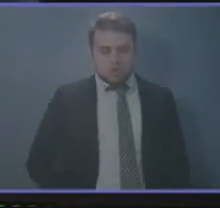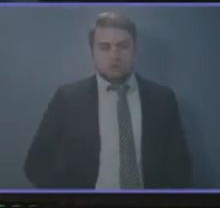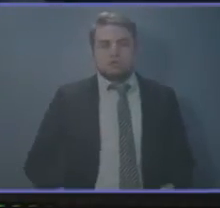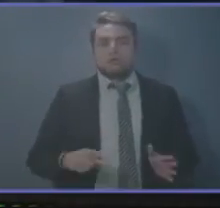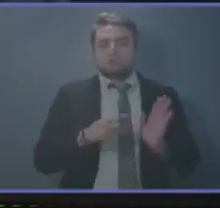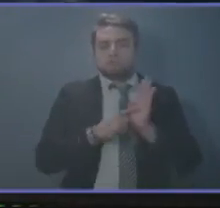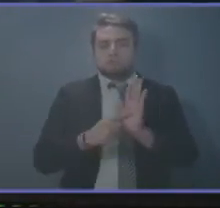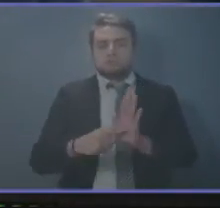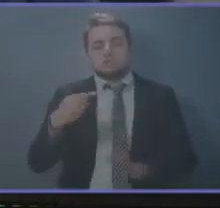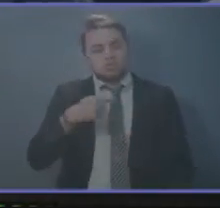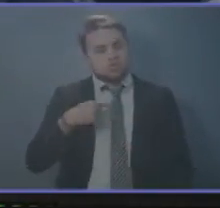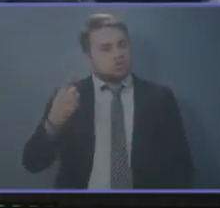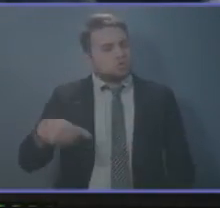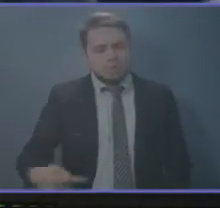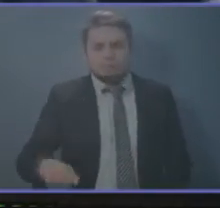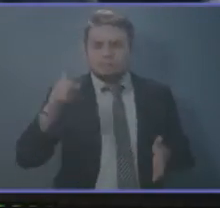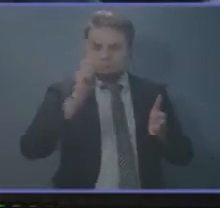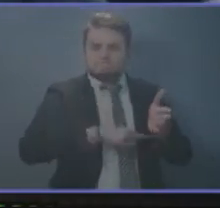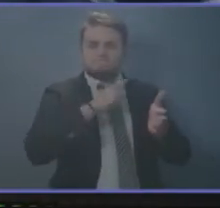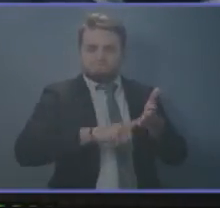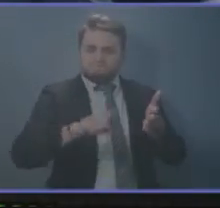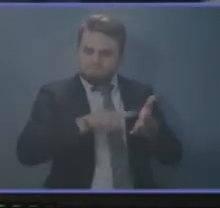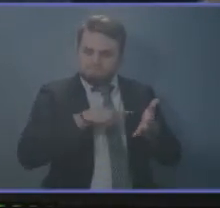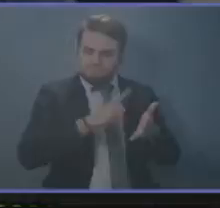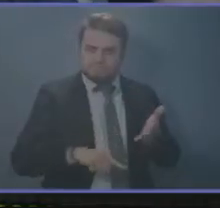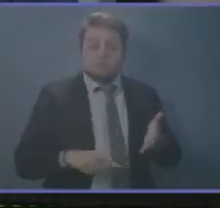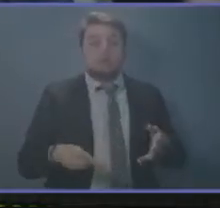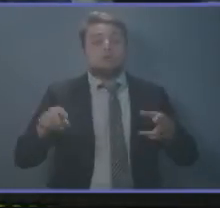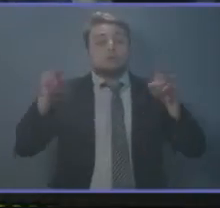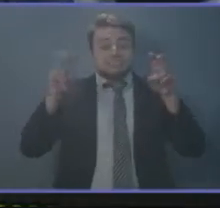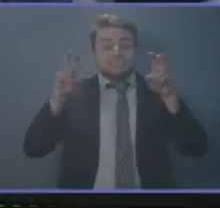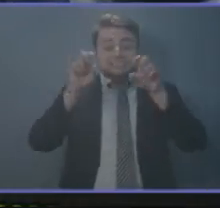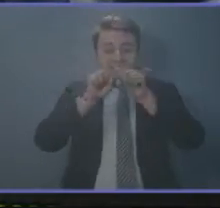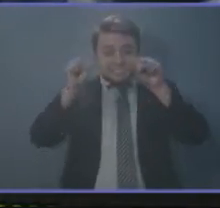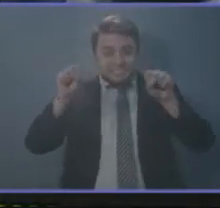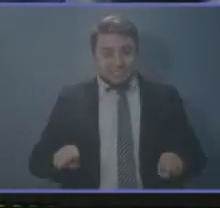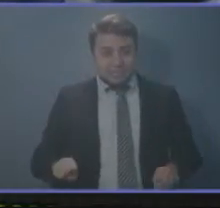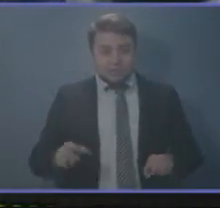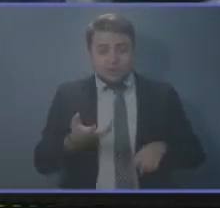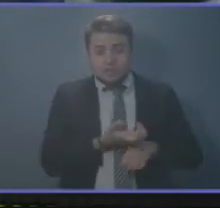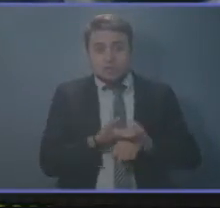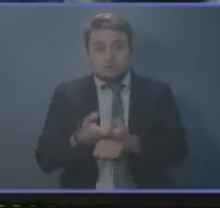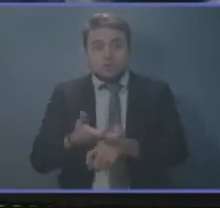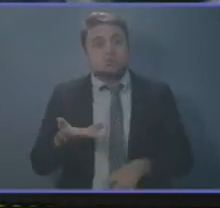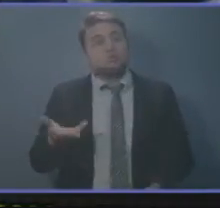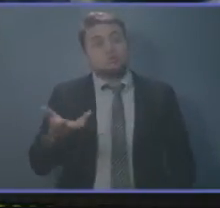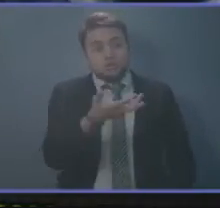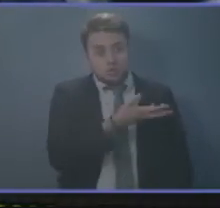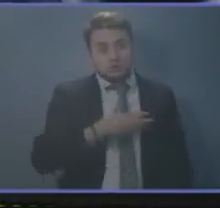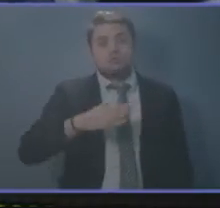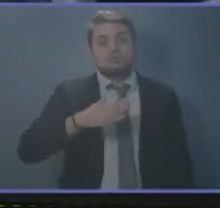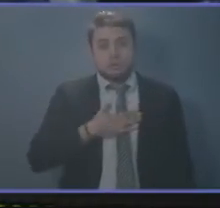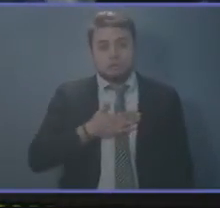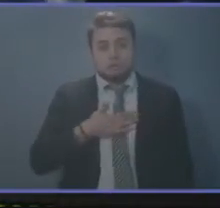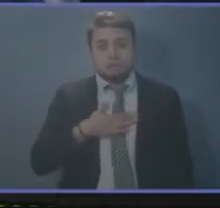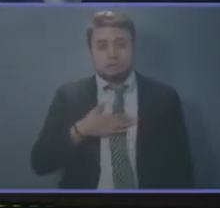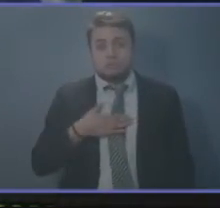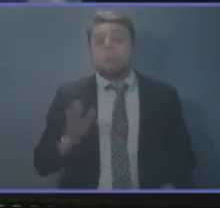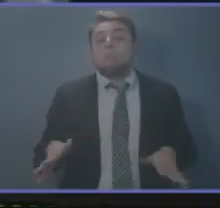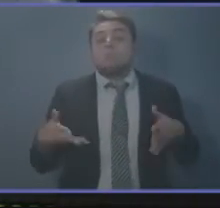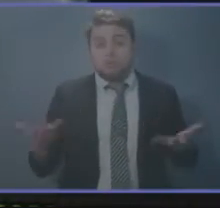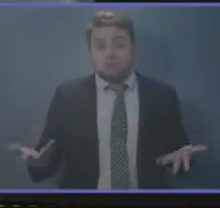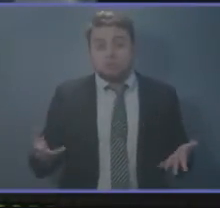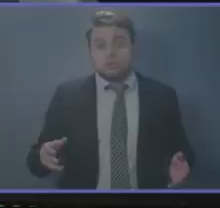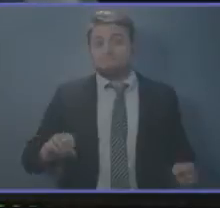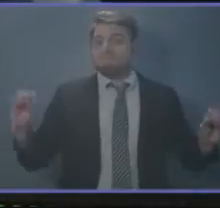crítico bastante fuerte del sistema de transporte público que tenemos, puesto que no ofrece